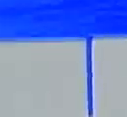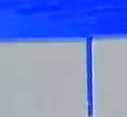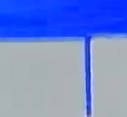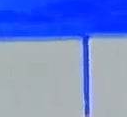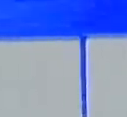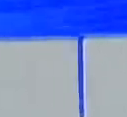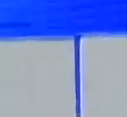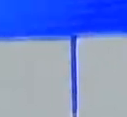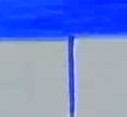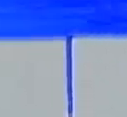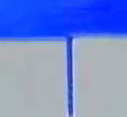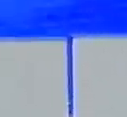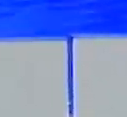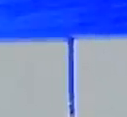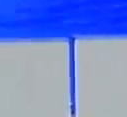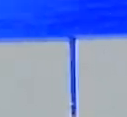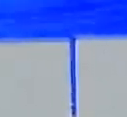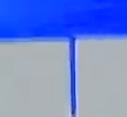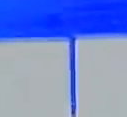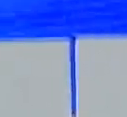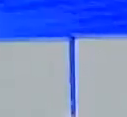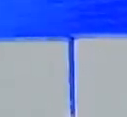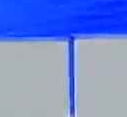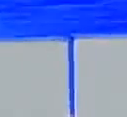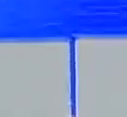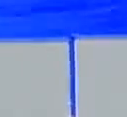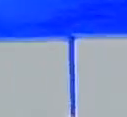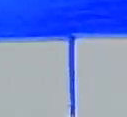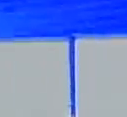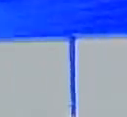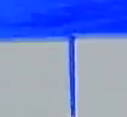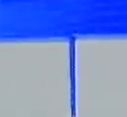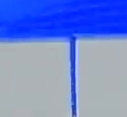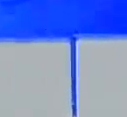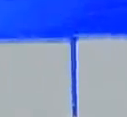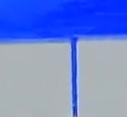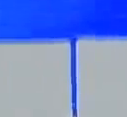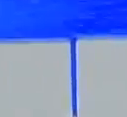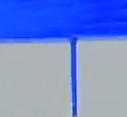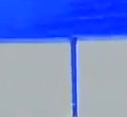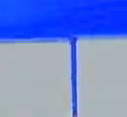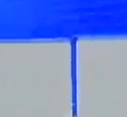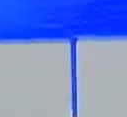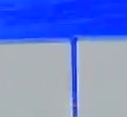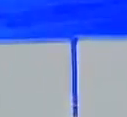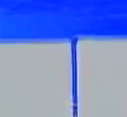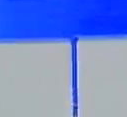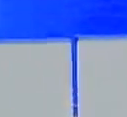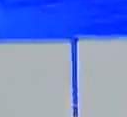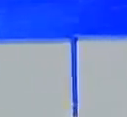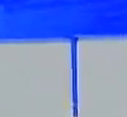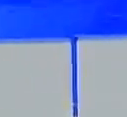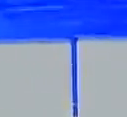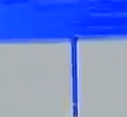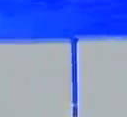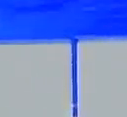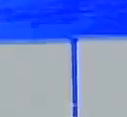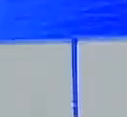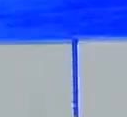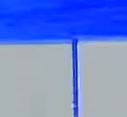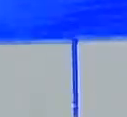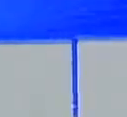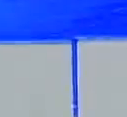En su voz valiente se dejó escuchar en todos los escenarios internacionales la verdad de Venezuela. Honor